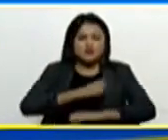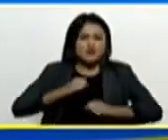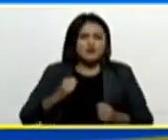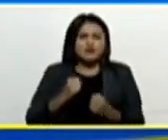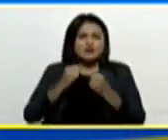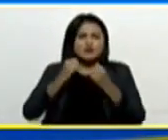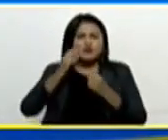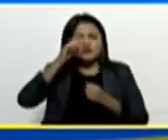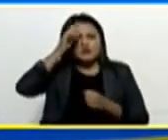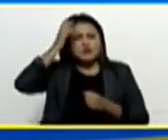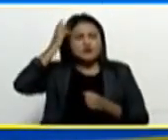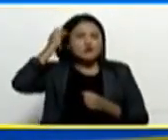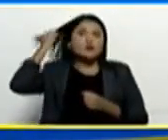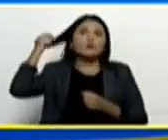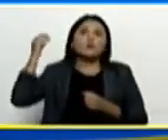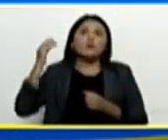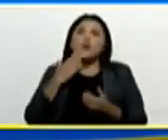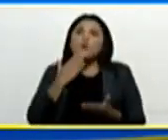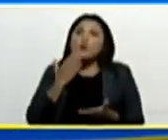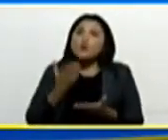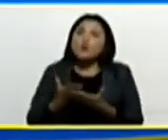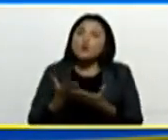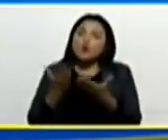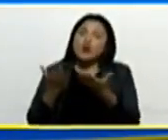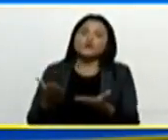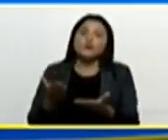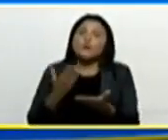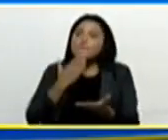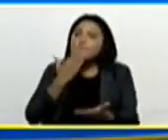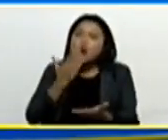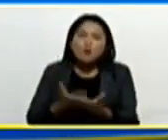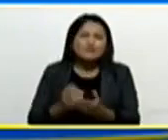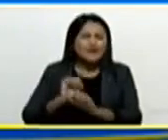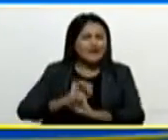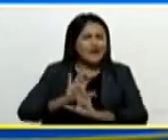de hacer un planteamiento como el que hacía con toda claridad.